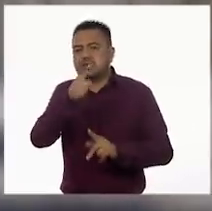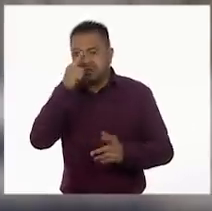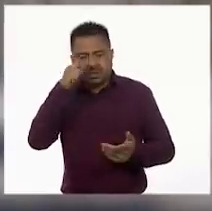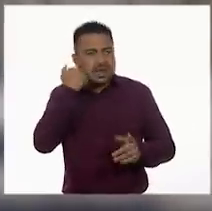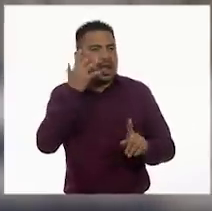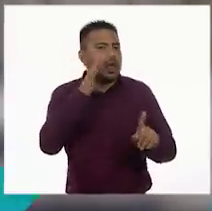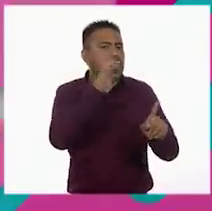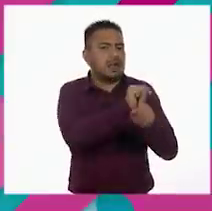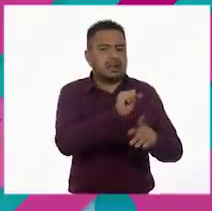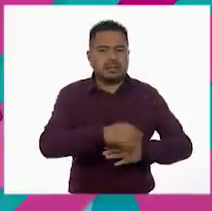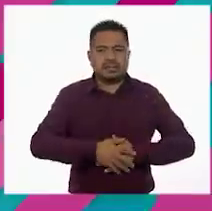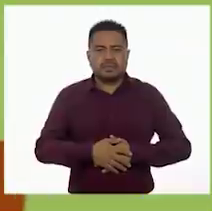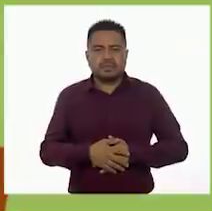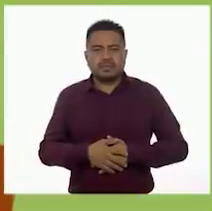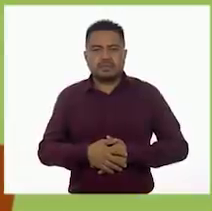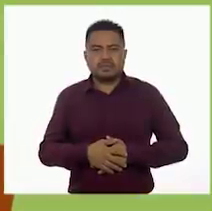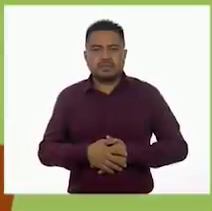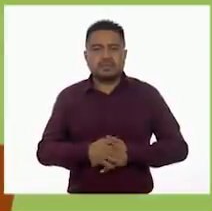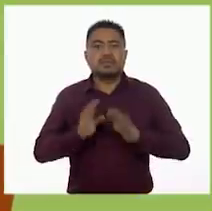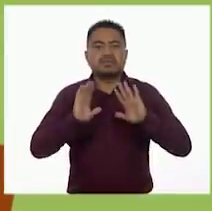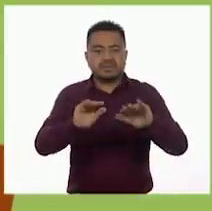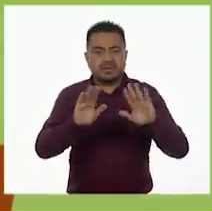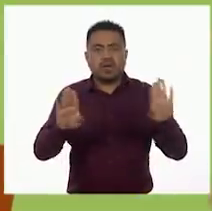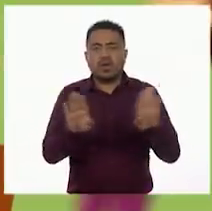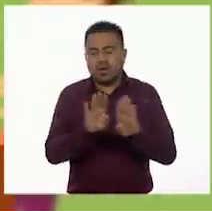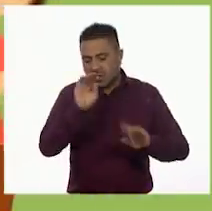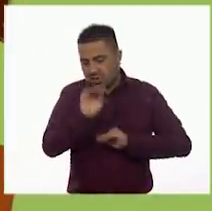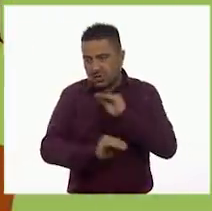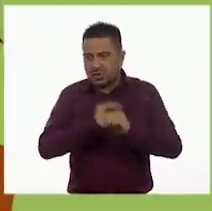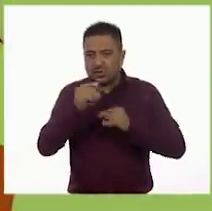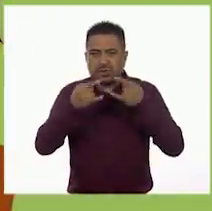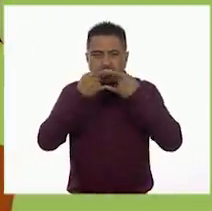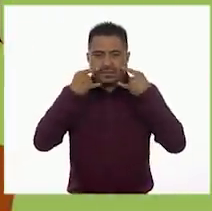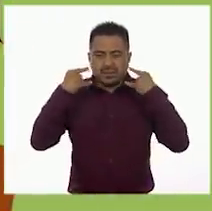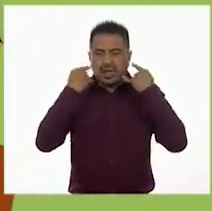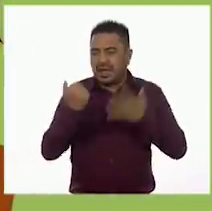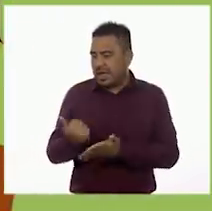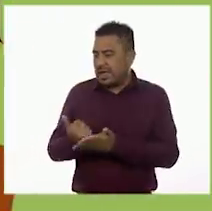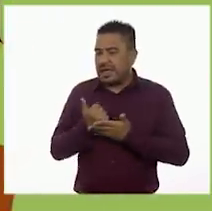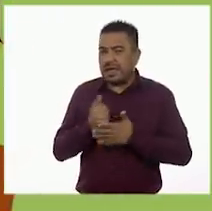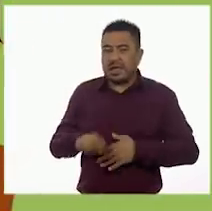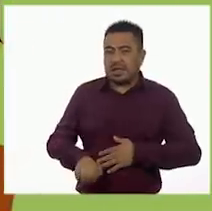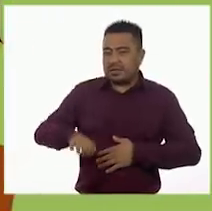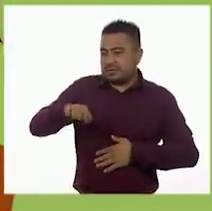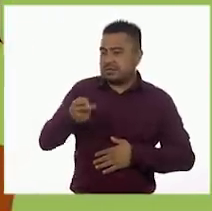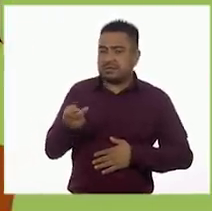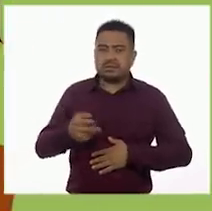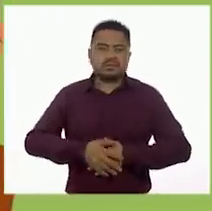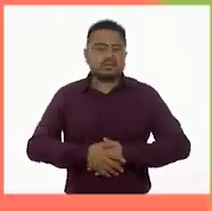quieres llegar. Te enseñaremos cómo armar un cubrebocas con ayuda de un adulto.